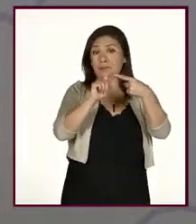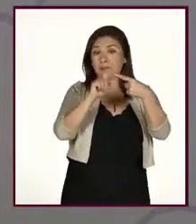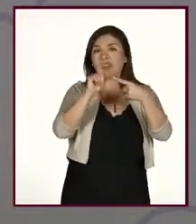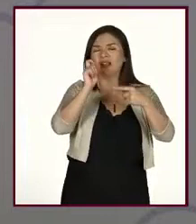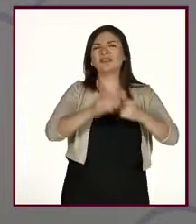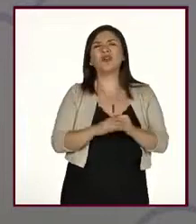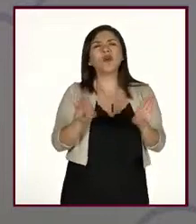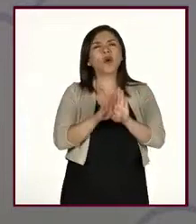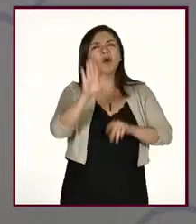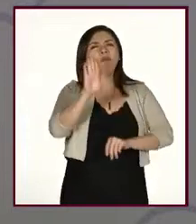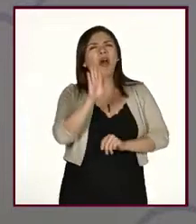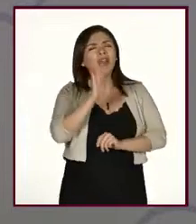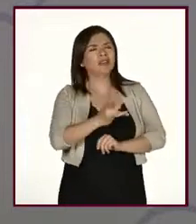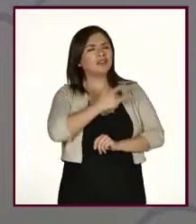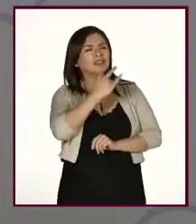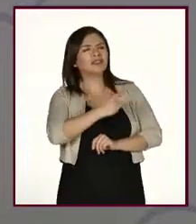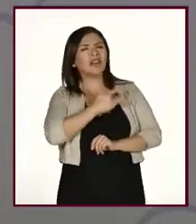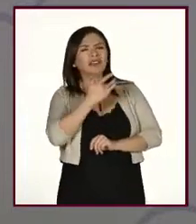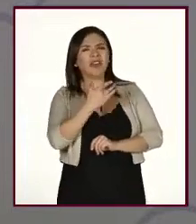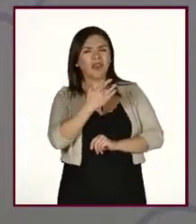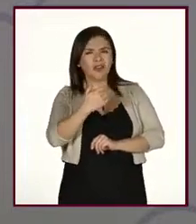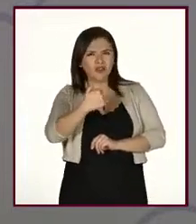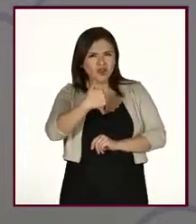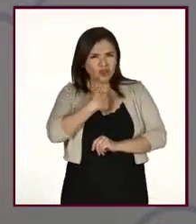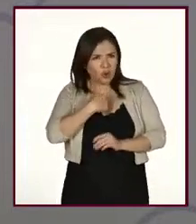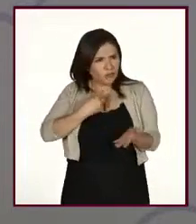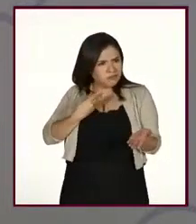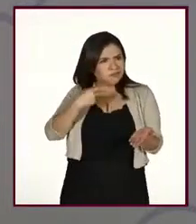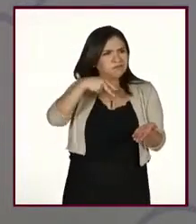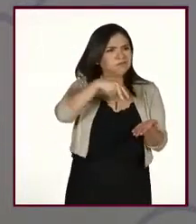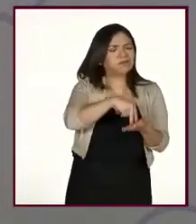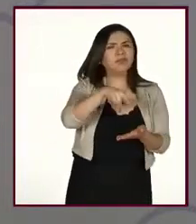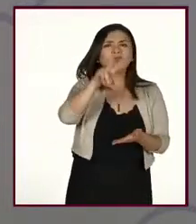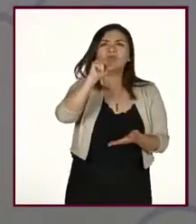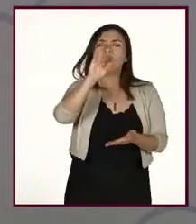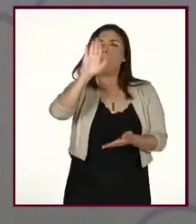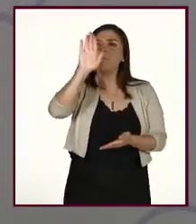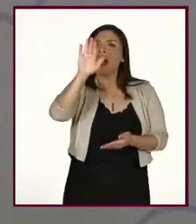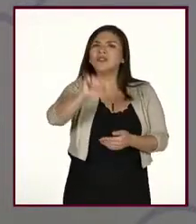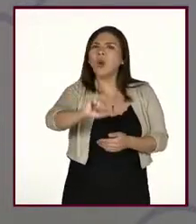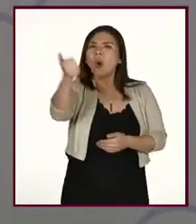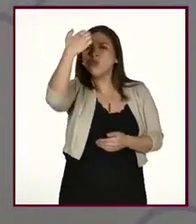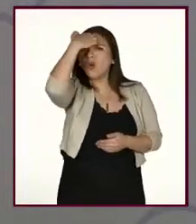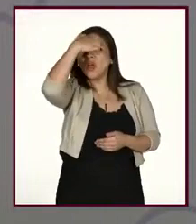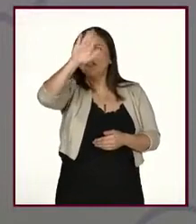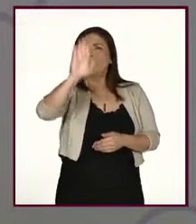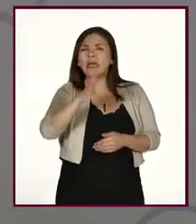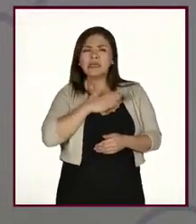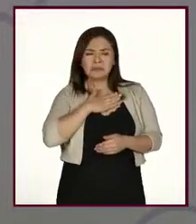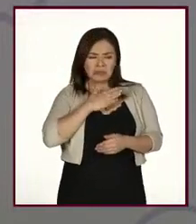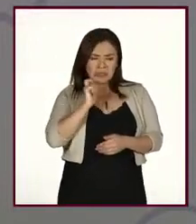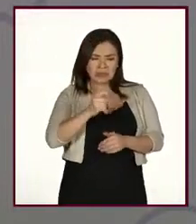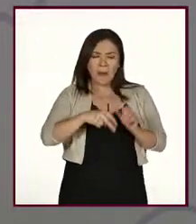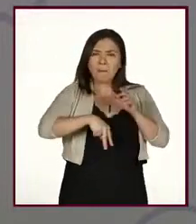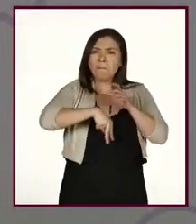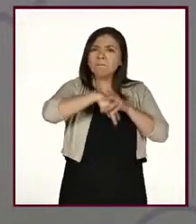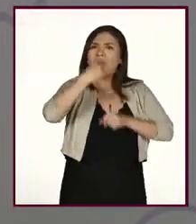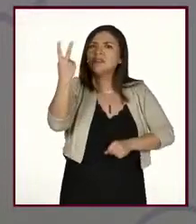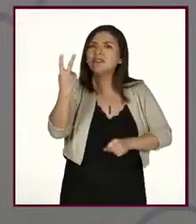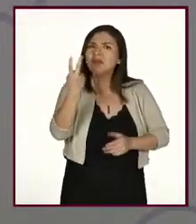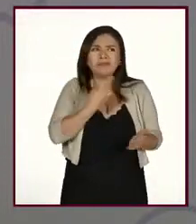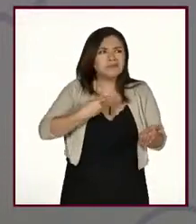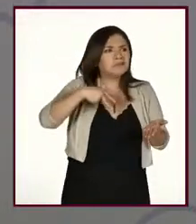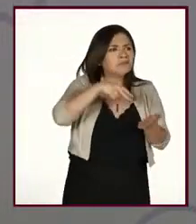esa percepción como si no fuera yo, ¿sí? Como una sensación de vacío que puede llegar a presentar, bueno, en este